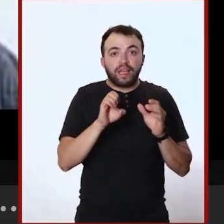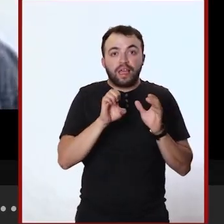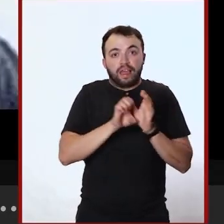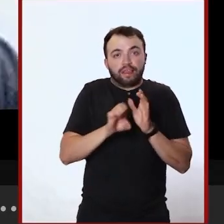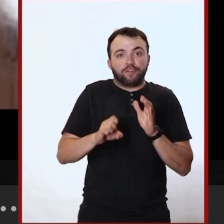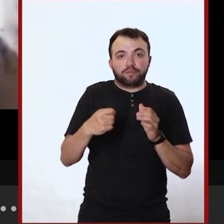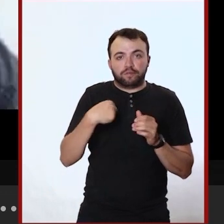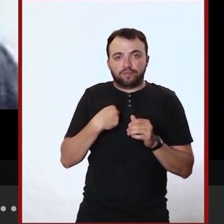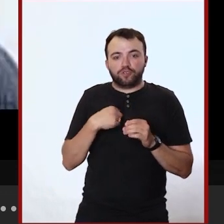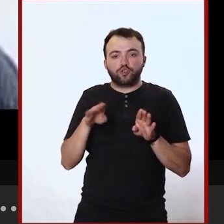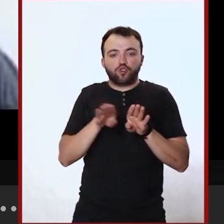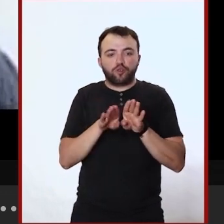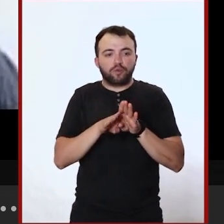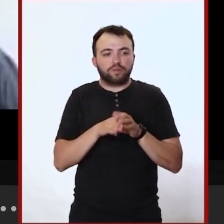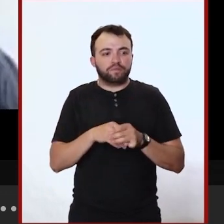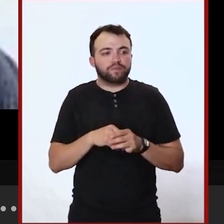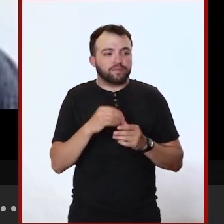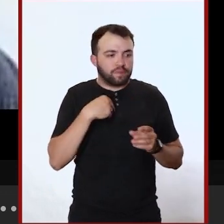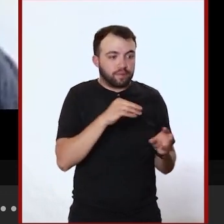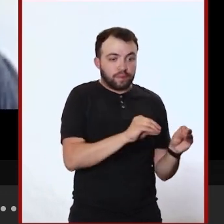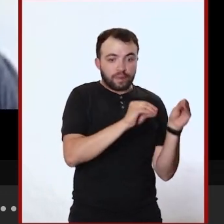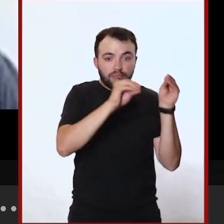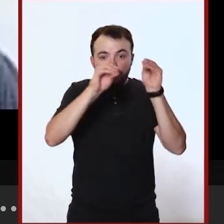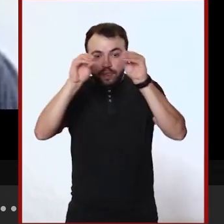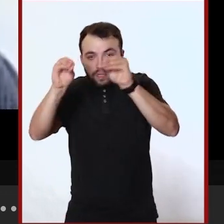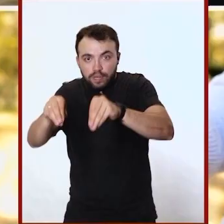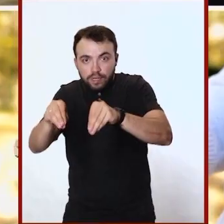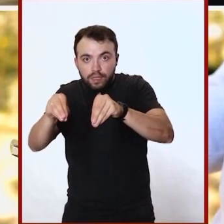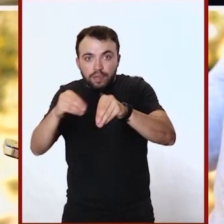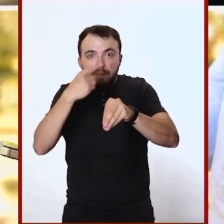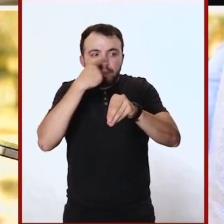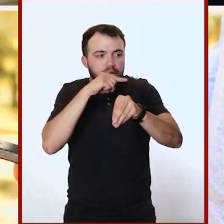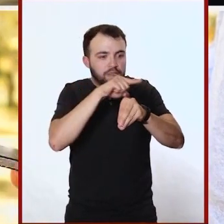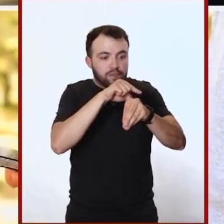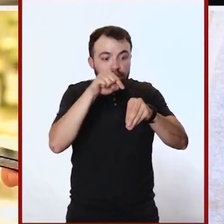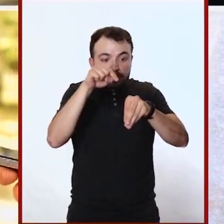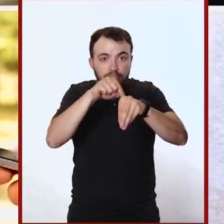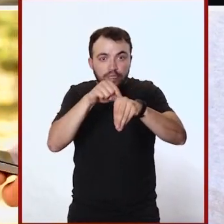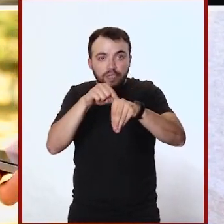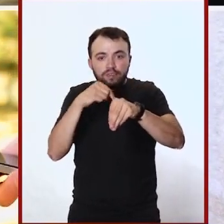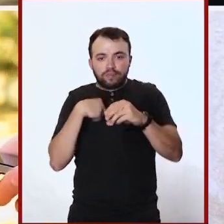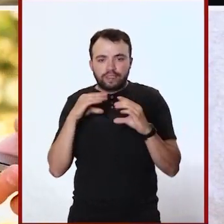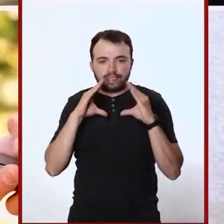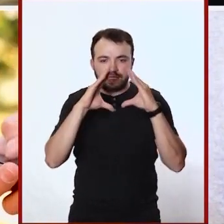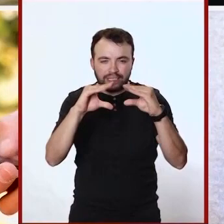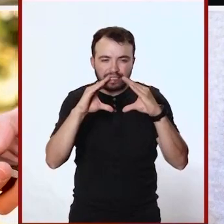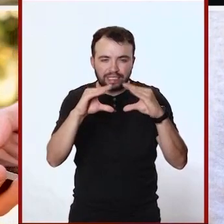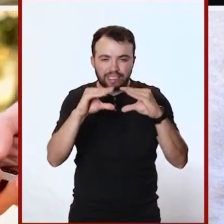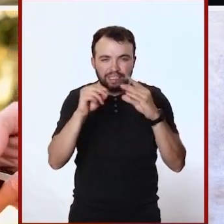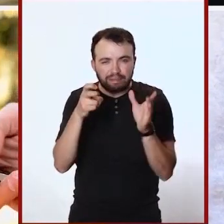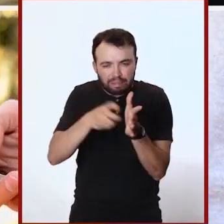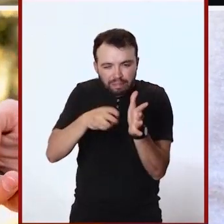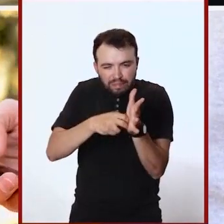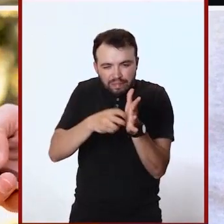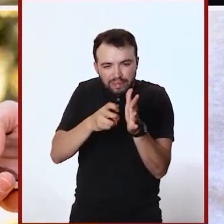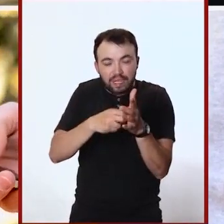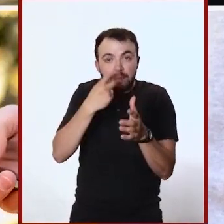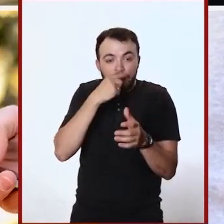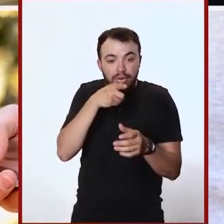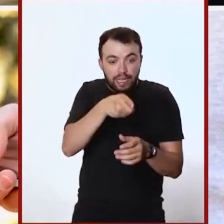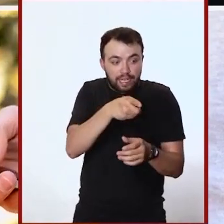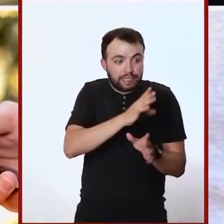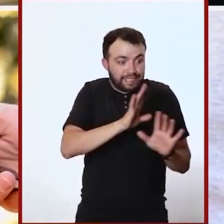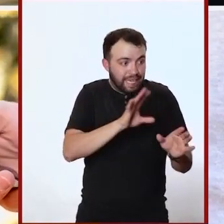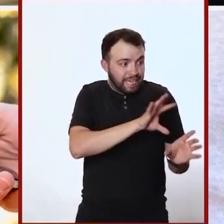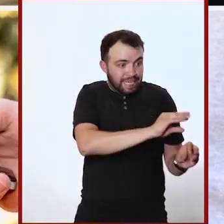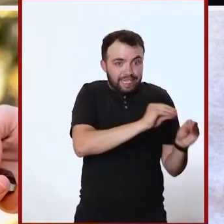tiempo para facilitar desde un inicio esos conocimientos y generar esas habilidades en ellos para que puedan alcanzar sus metas